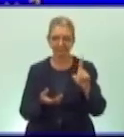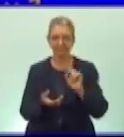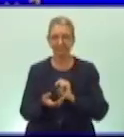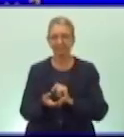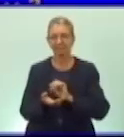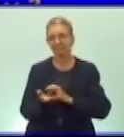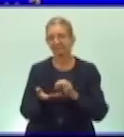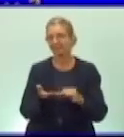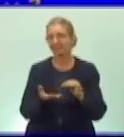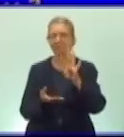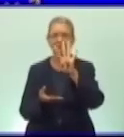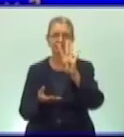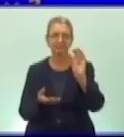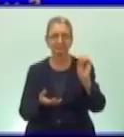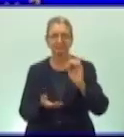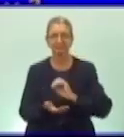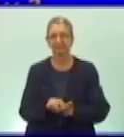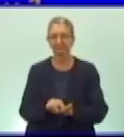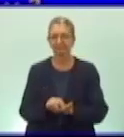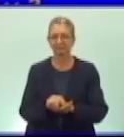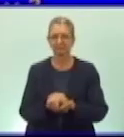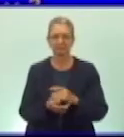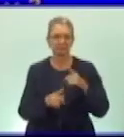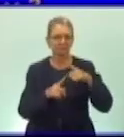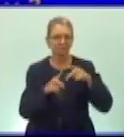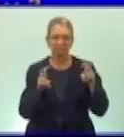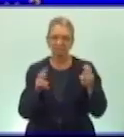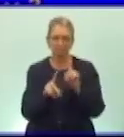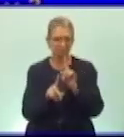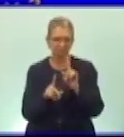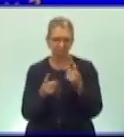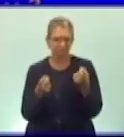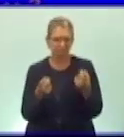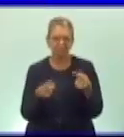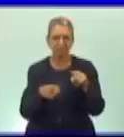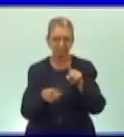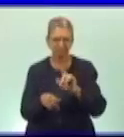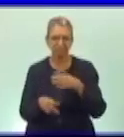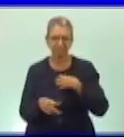y la página 40. Los títulos no porque ustedes lo tienen.